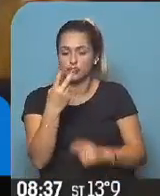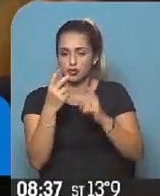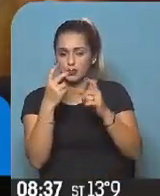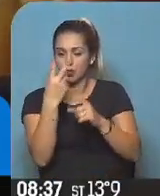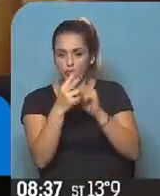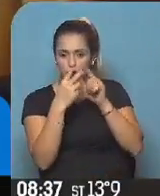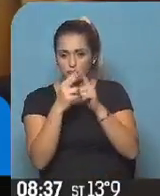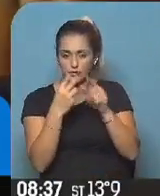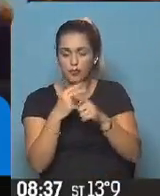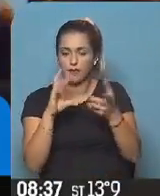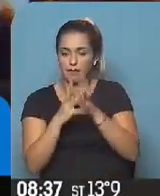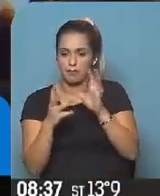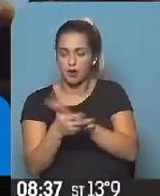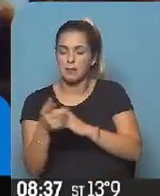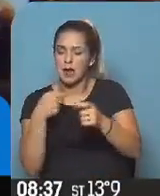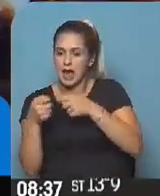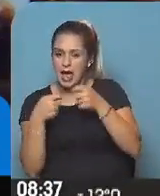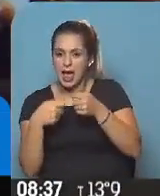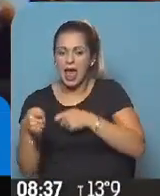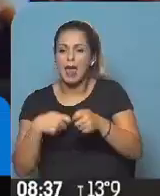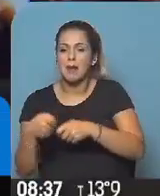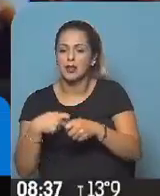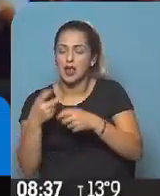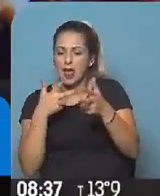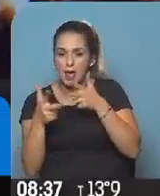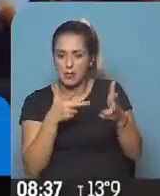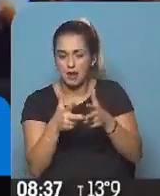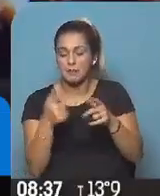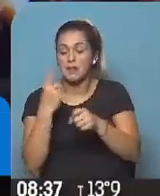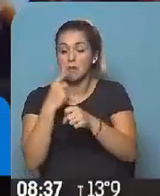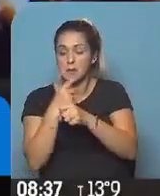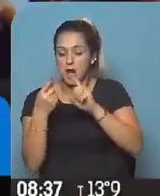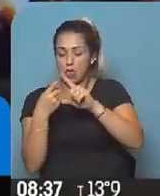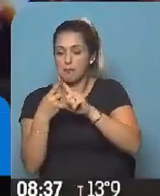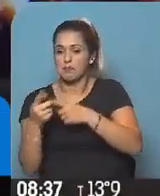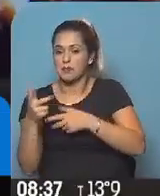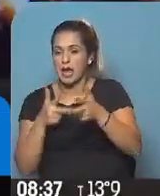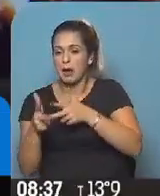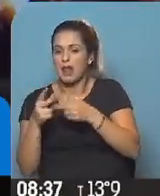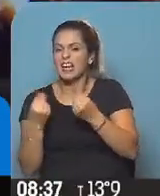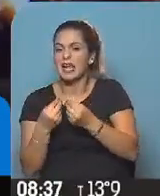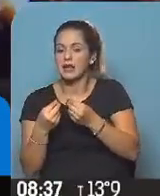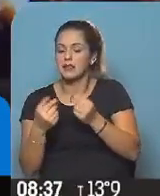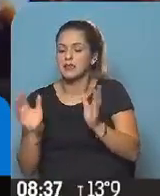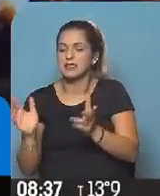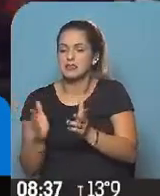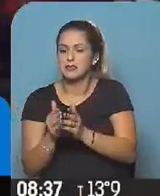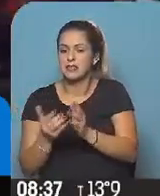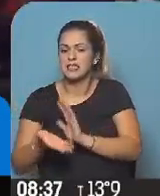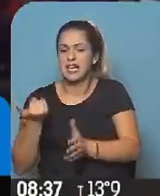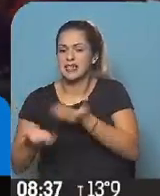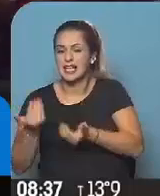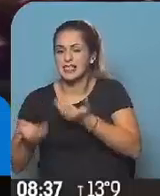creo que muy claras la primera es negociar el recorte que van a asumir las provincias que anda